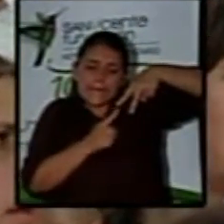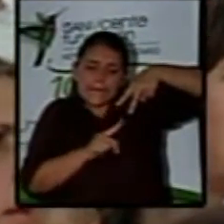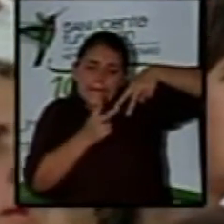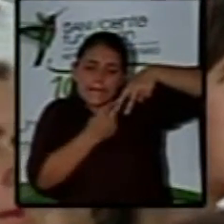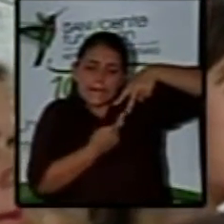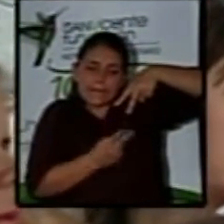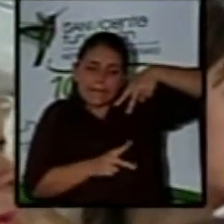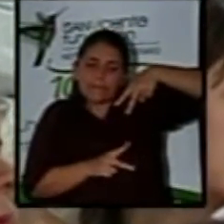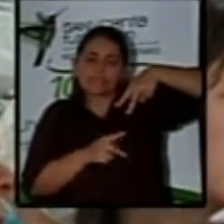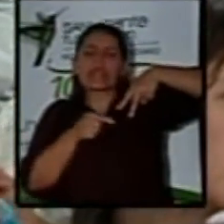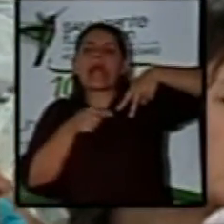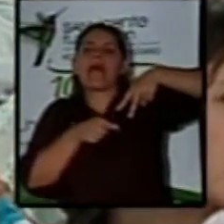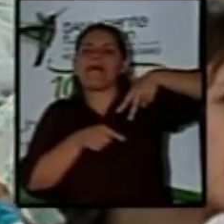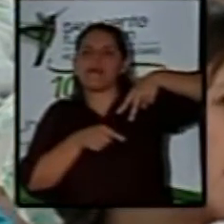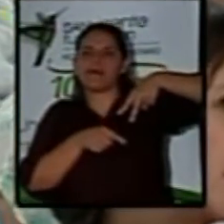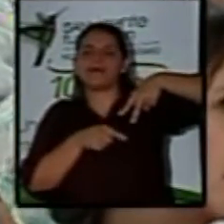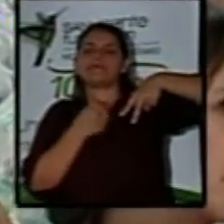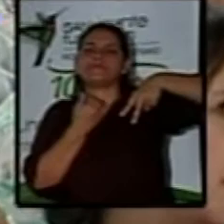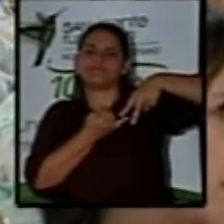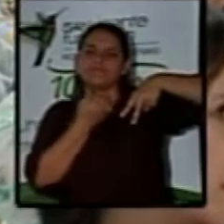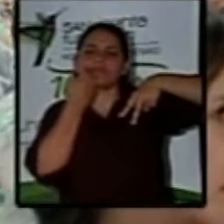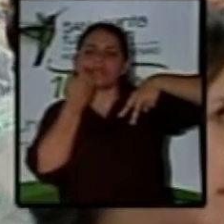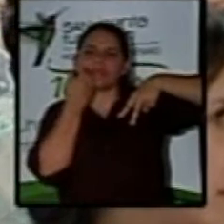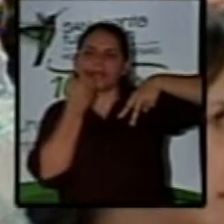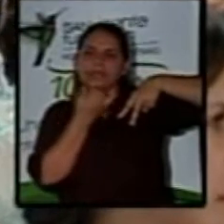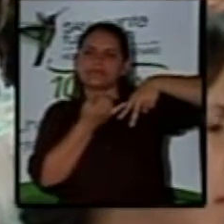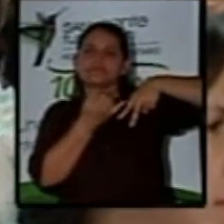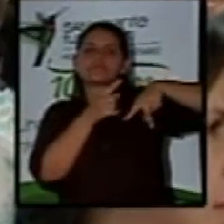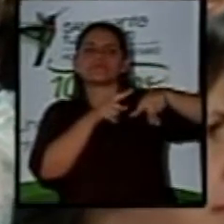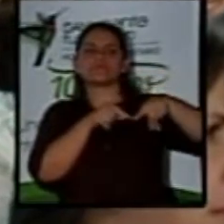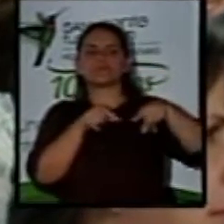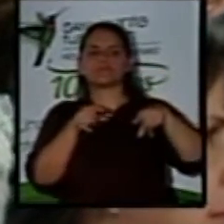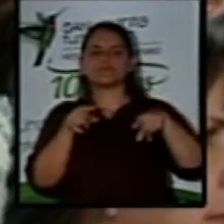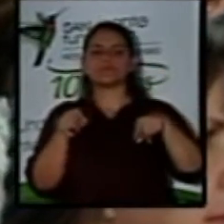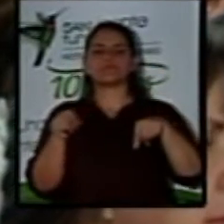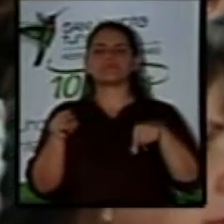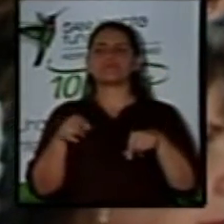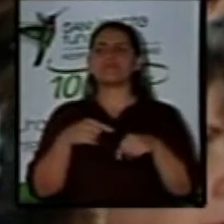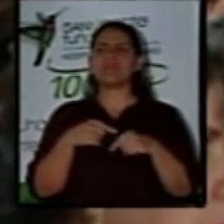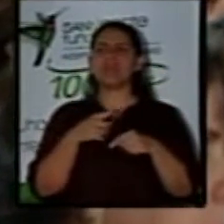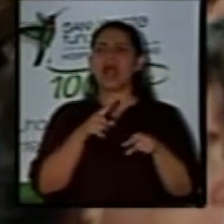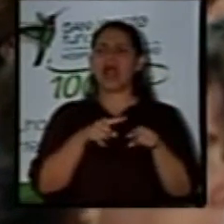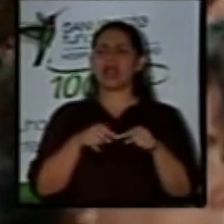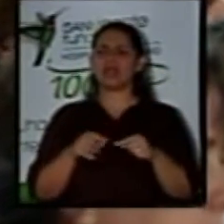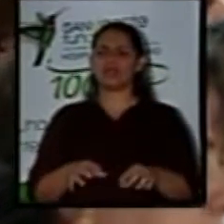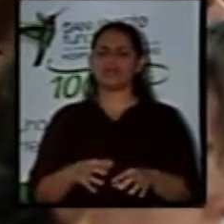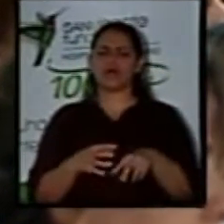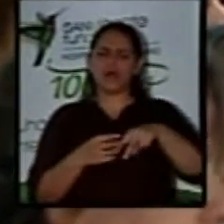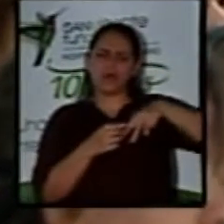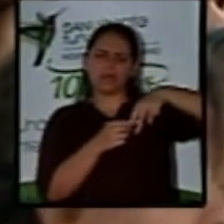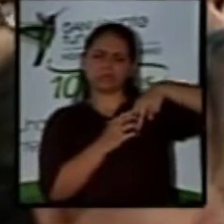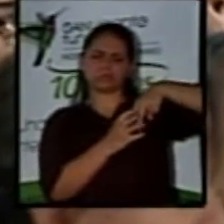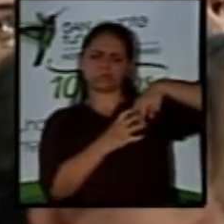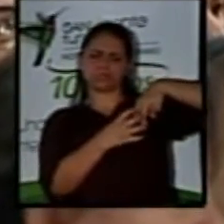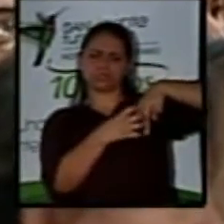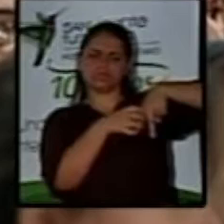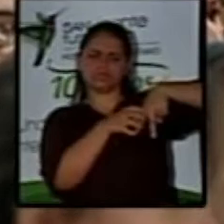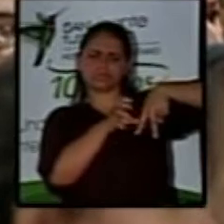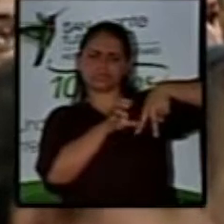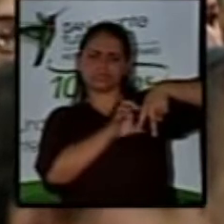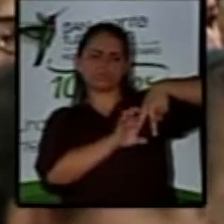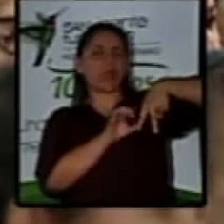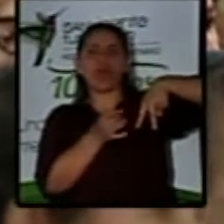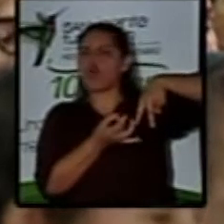estadio moderado de la enfermedad, pero ¿cuántas personas no hay por la calle con sus venas varicosas, con sus dilataciones y no